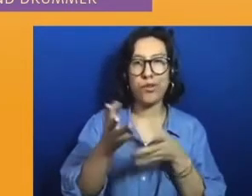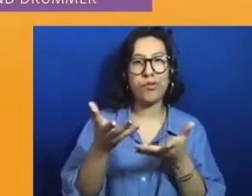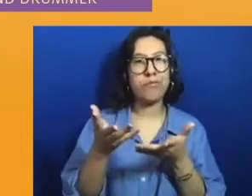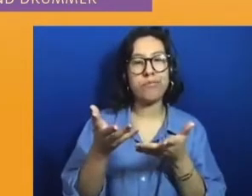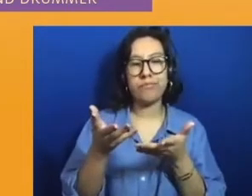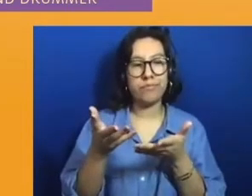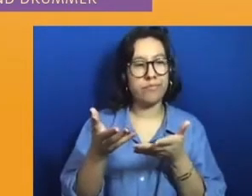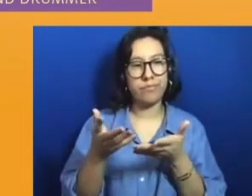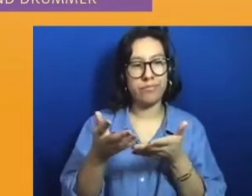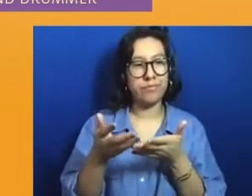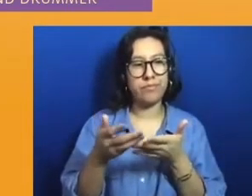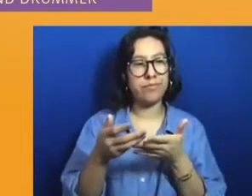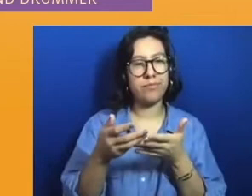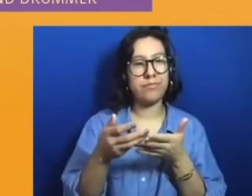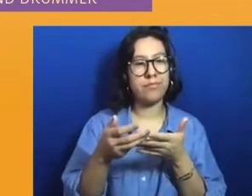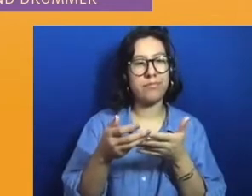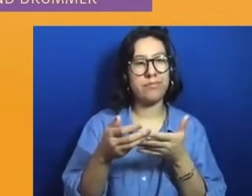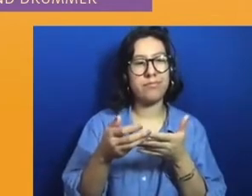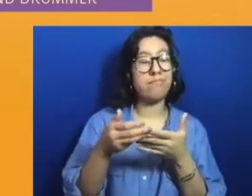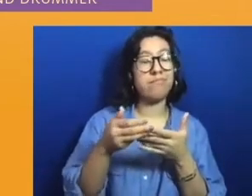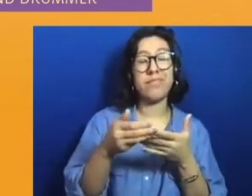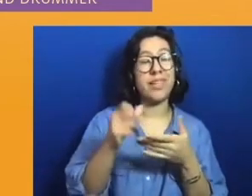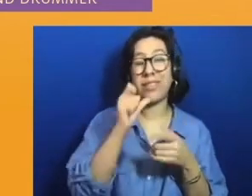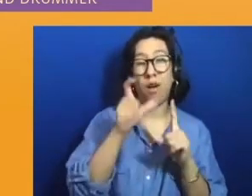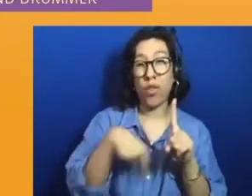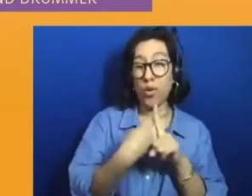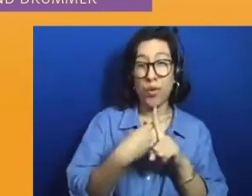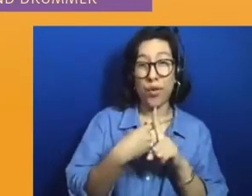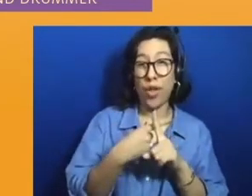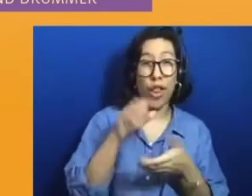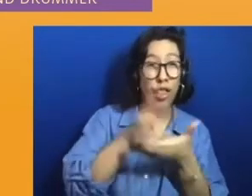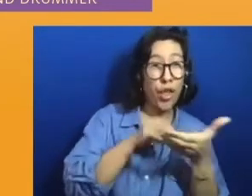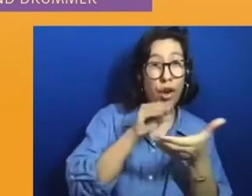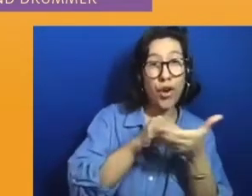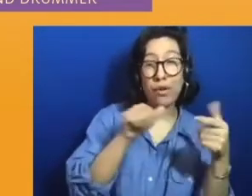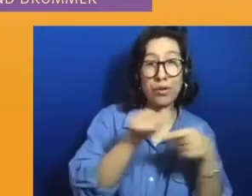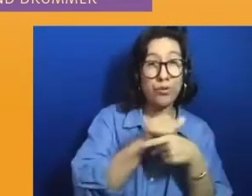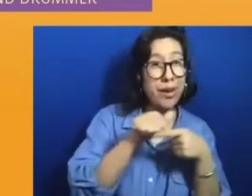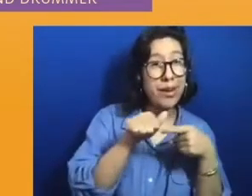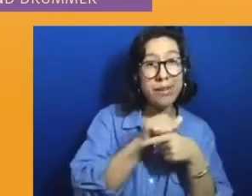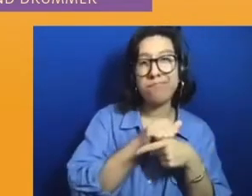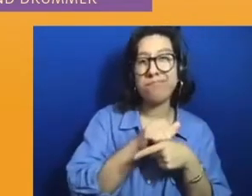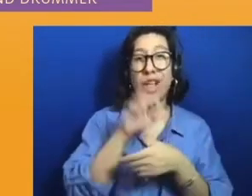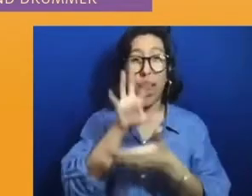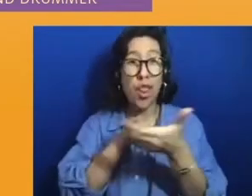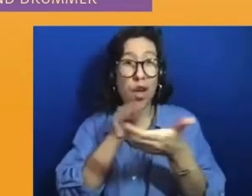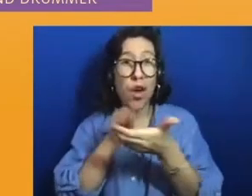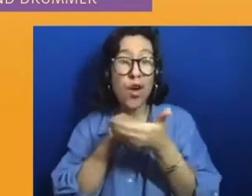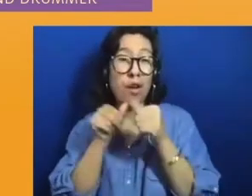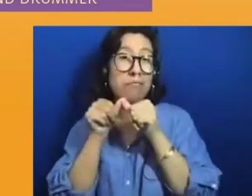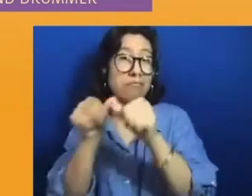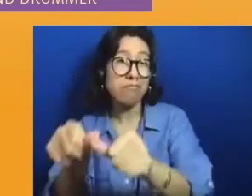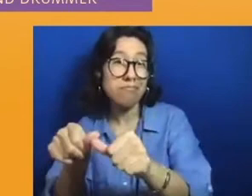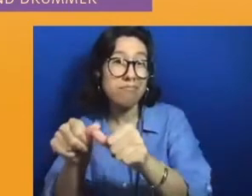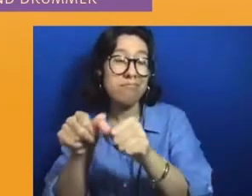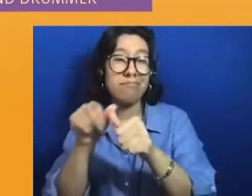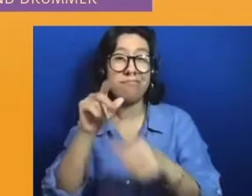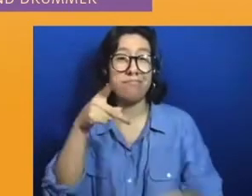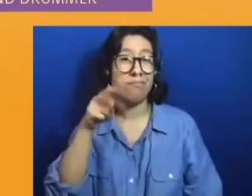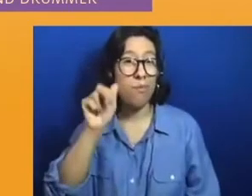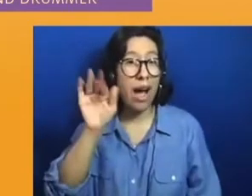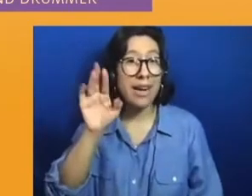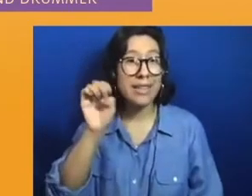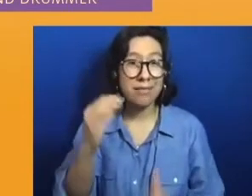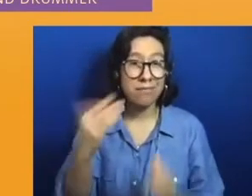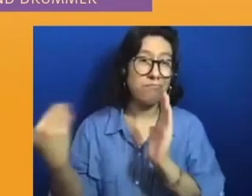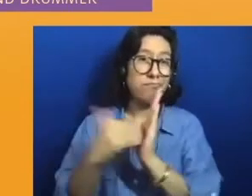algo que uno aprende interesantemente con capacitación o entrenamiento ni con la práctica.